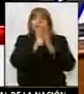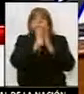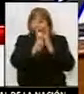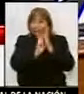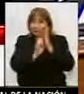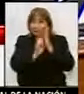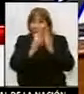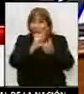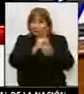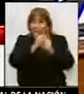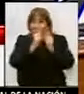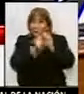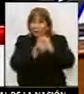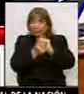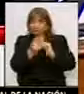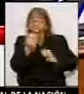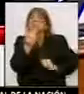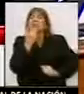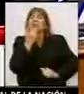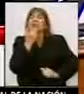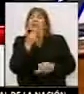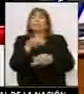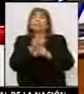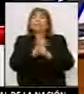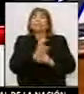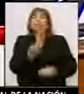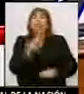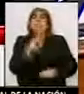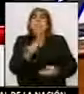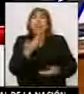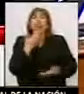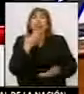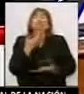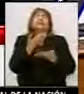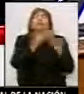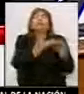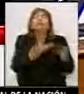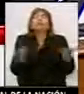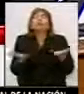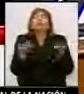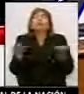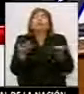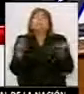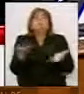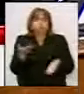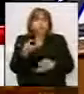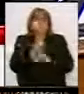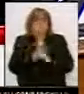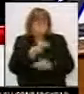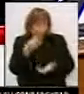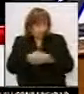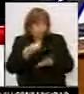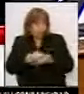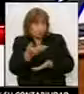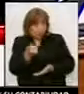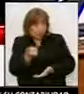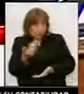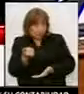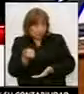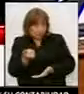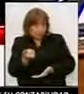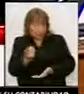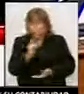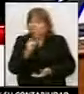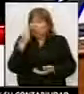estatutunkunata cambiarja, picunam chay prestamota jorja, piman mi jorja, maipin chay prestamo cachkan, cobrachkan cucho manacho,